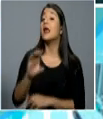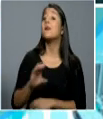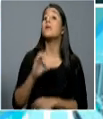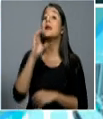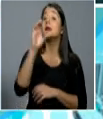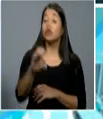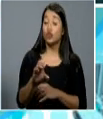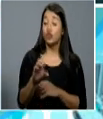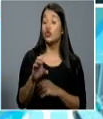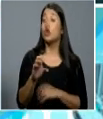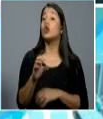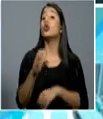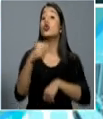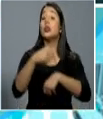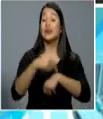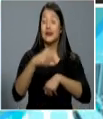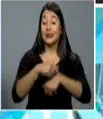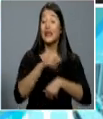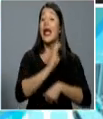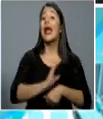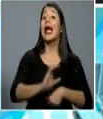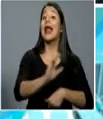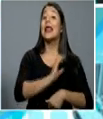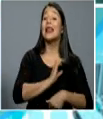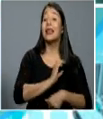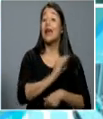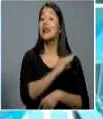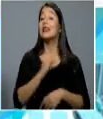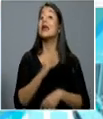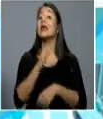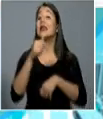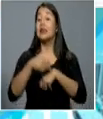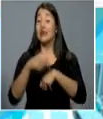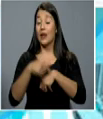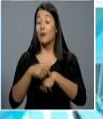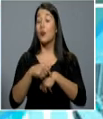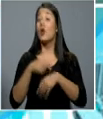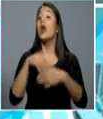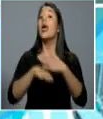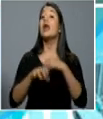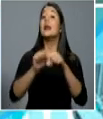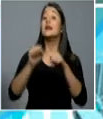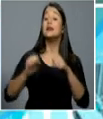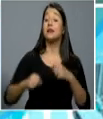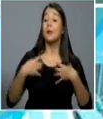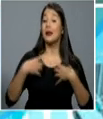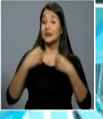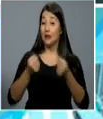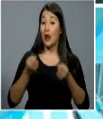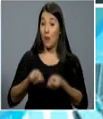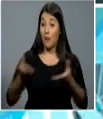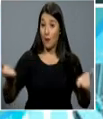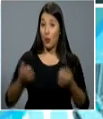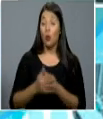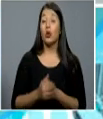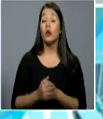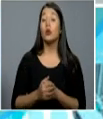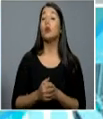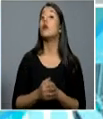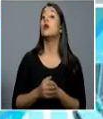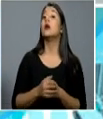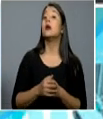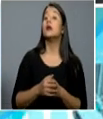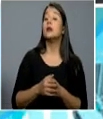de calidad sostenida y sostenible en el tiempo, o sea, la falta de inversión en el sistema de salud pública, garantizar de que